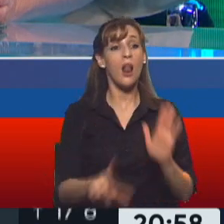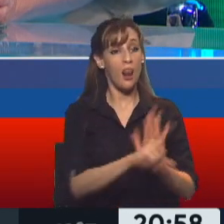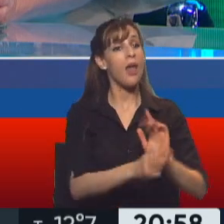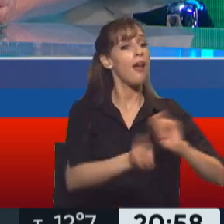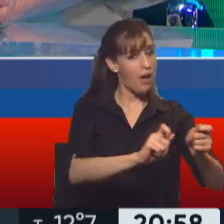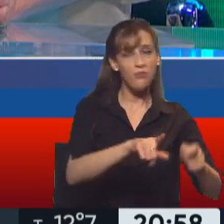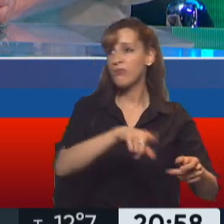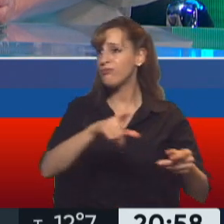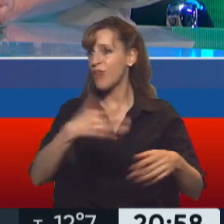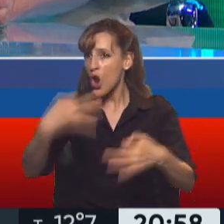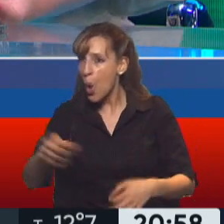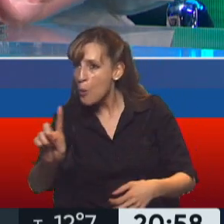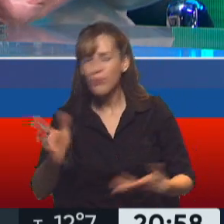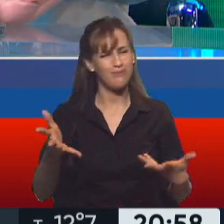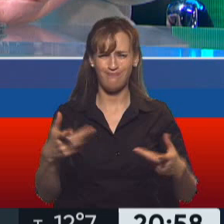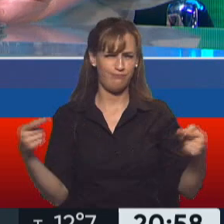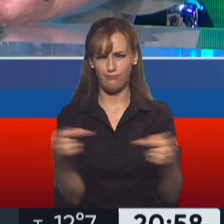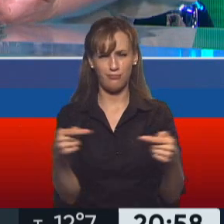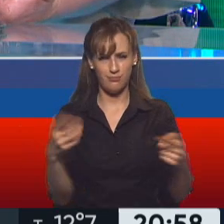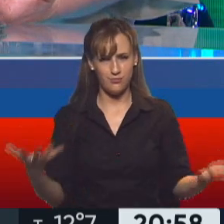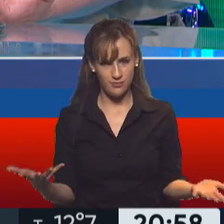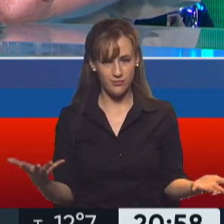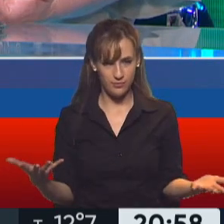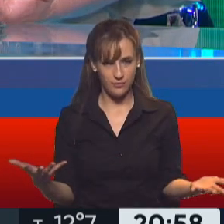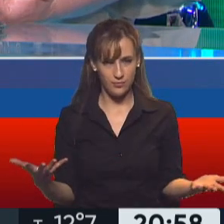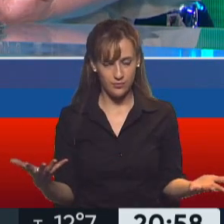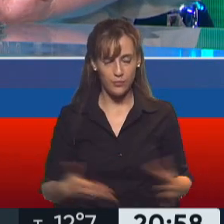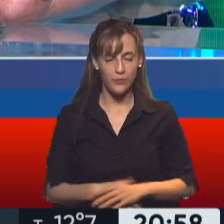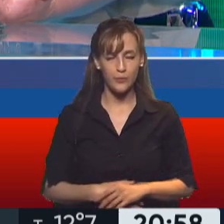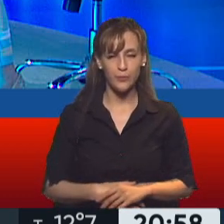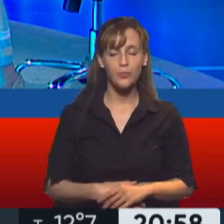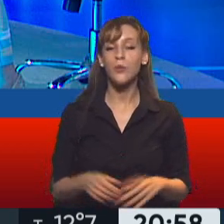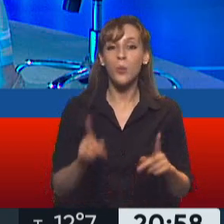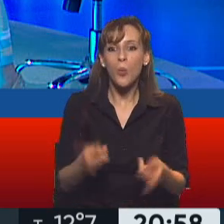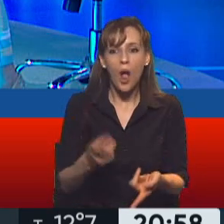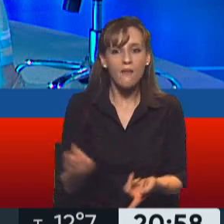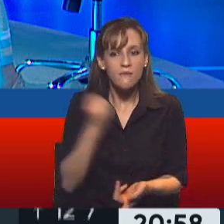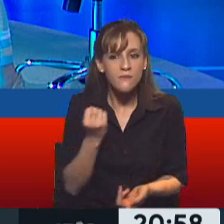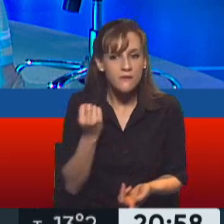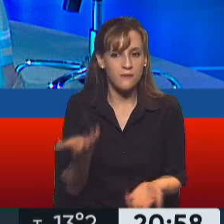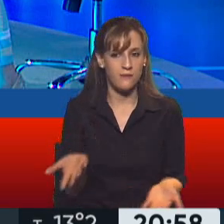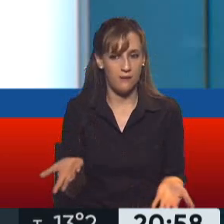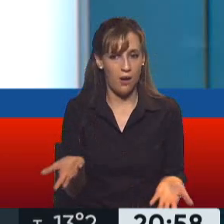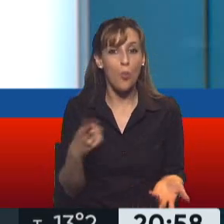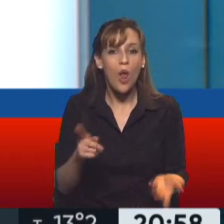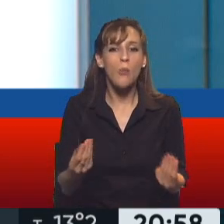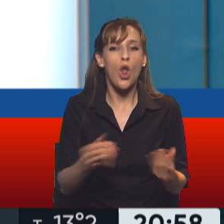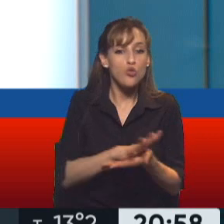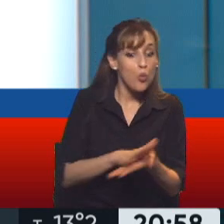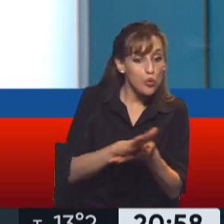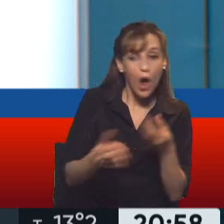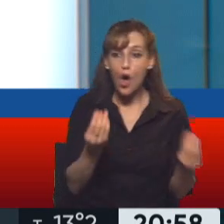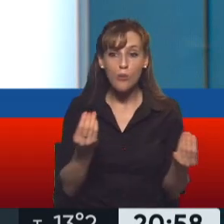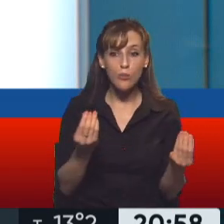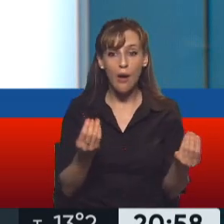acuerdo donde el represtigio surja desde las entrañas de la Corte. Tratemos. Bueno, ¿cómo se plantea? ¿Viste la foto? Hay